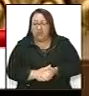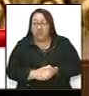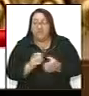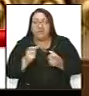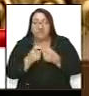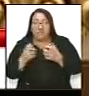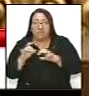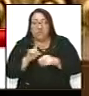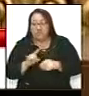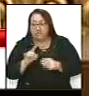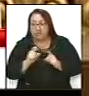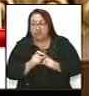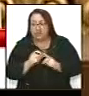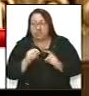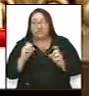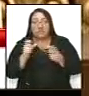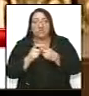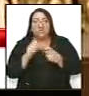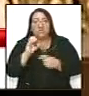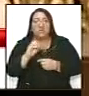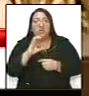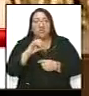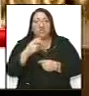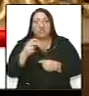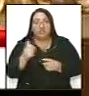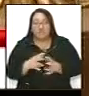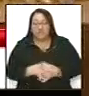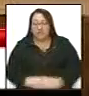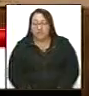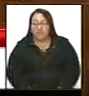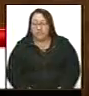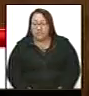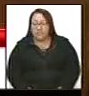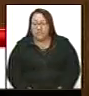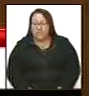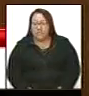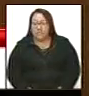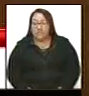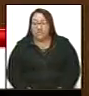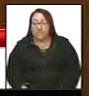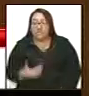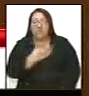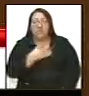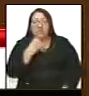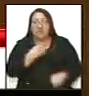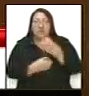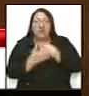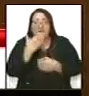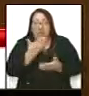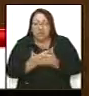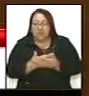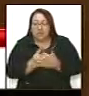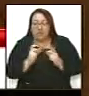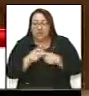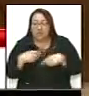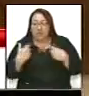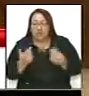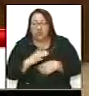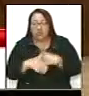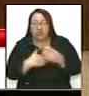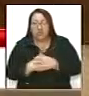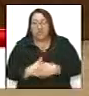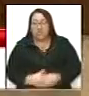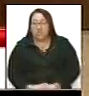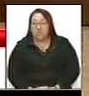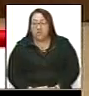¿Algún congresista? El congresista Edgar Ochoa tiene la palabra. Presidenta, muy buenos días, muchas gracias, colegas, muy buenos días con todos y con